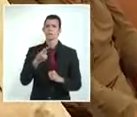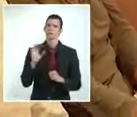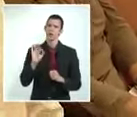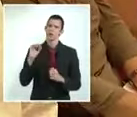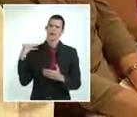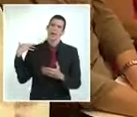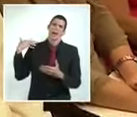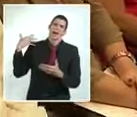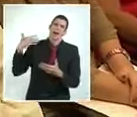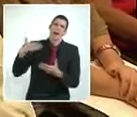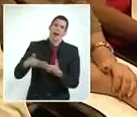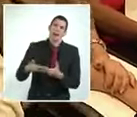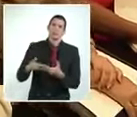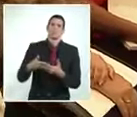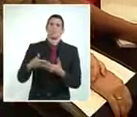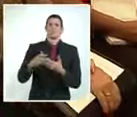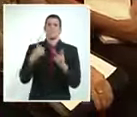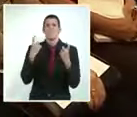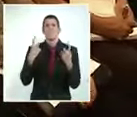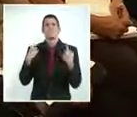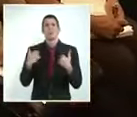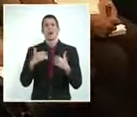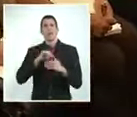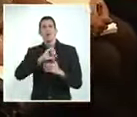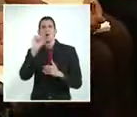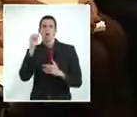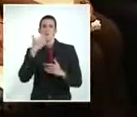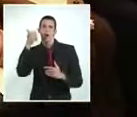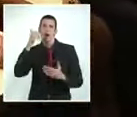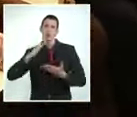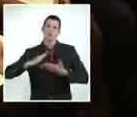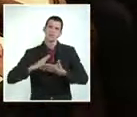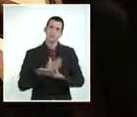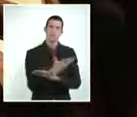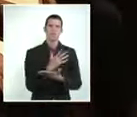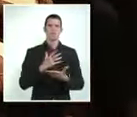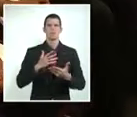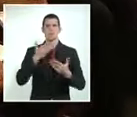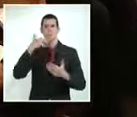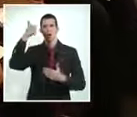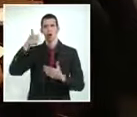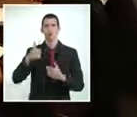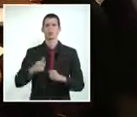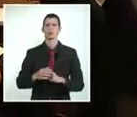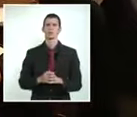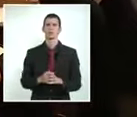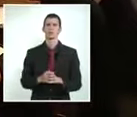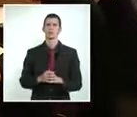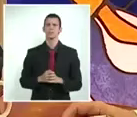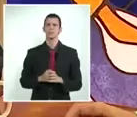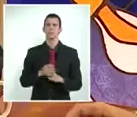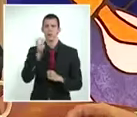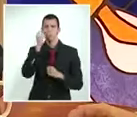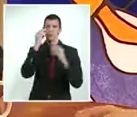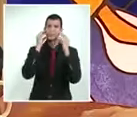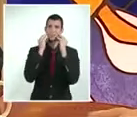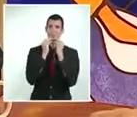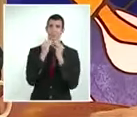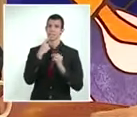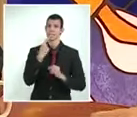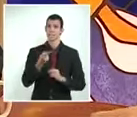que representa la expansión de este nuevo coronavirus. La propia población se ha quejado de fiestas con